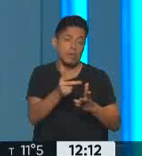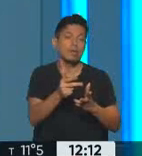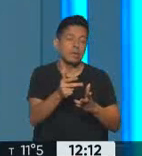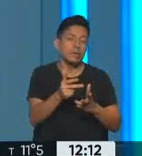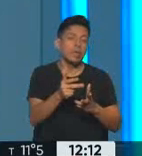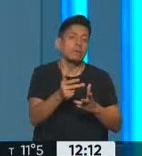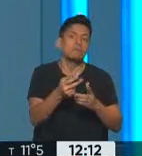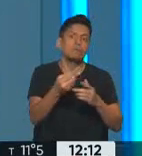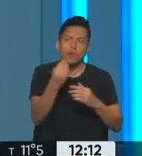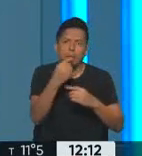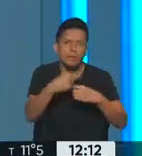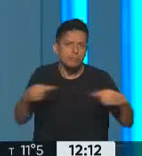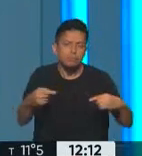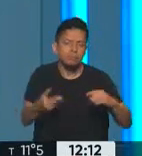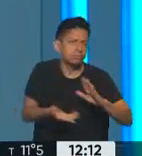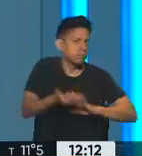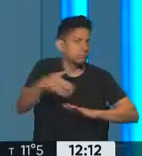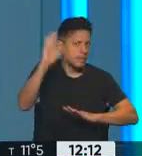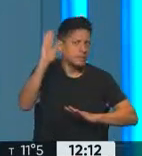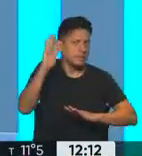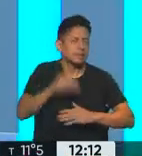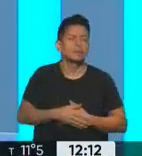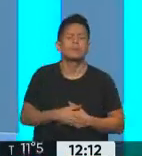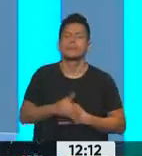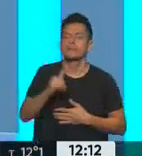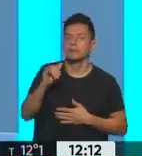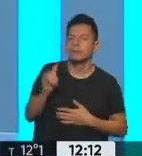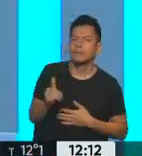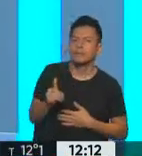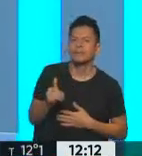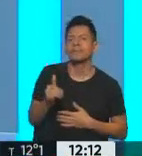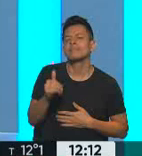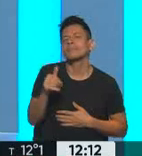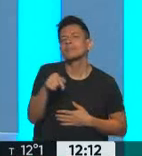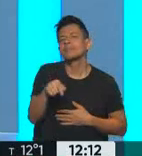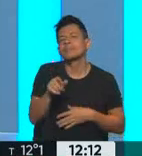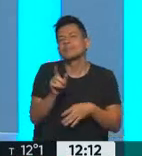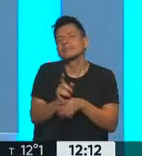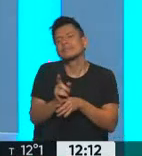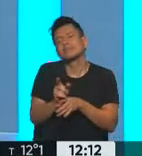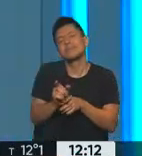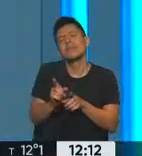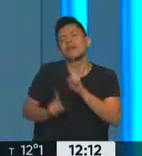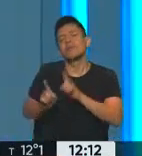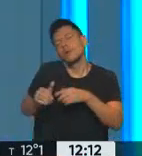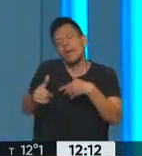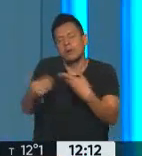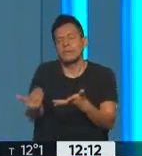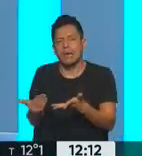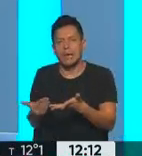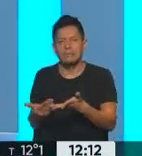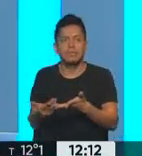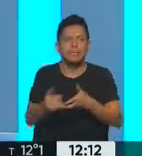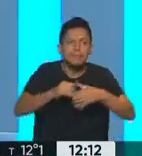a nivel alimentos que más se incrementaron en el último mes? Sí, eso es lo que se dice, pero eso viene más a nivel de especulación, Silvia, porque con eso no hay